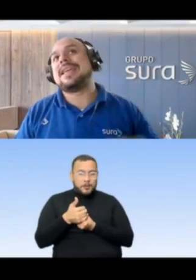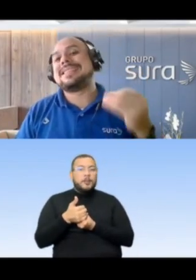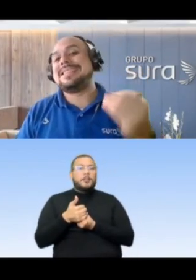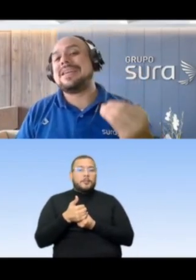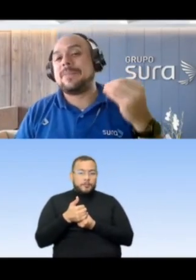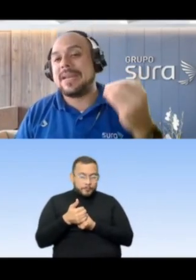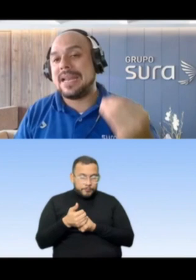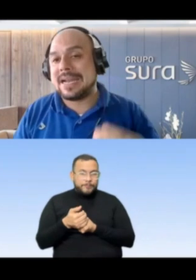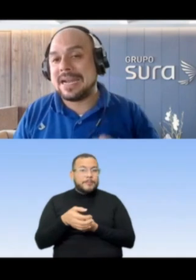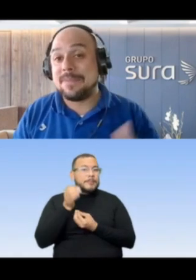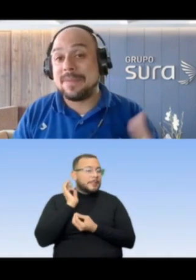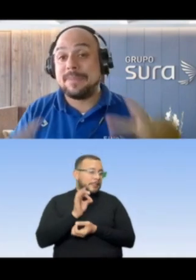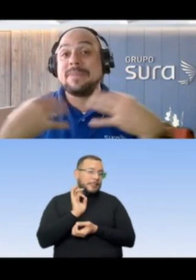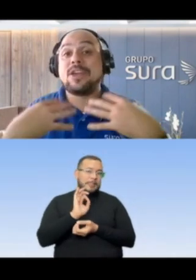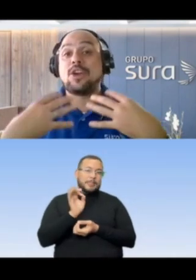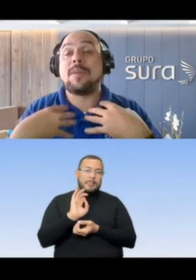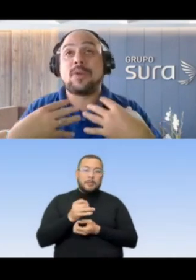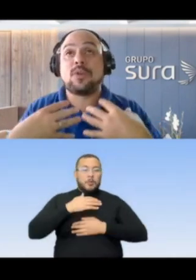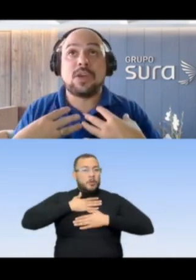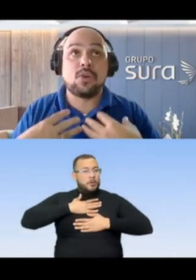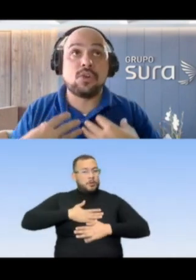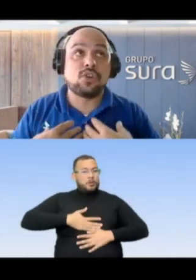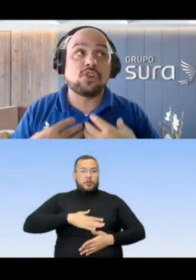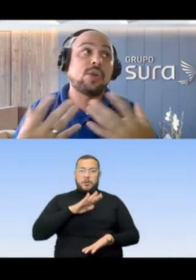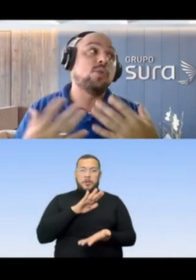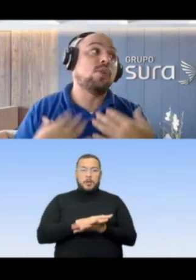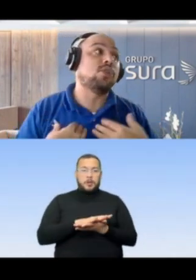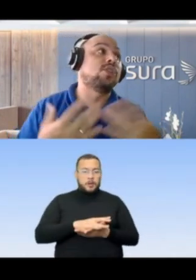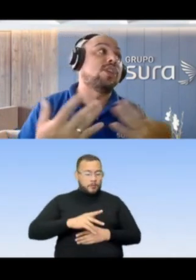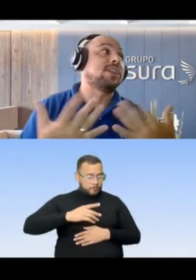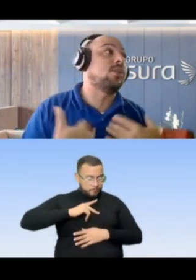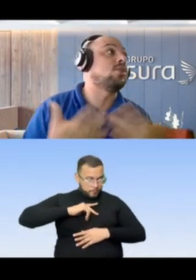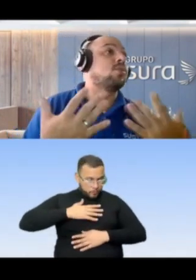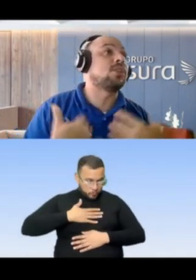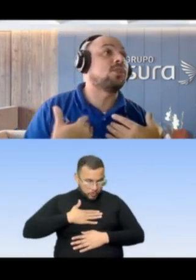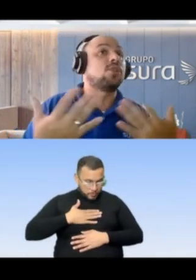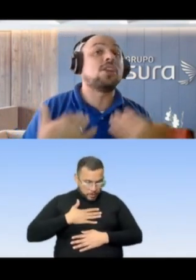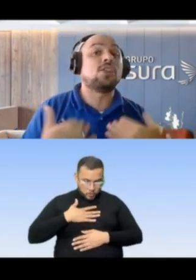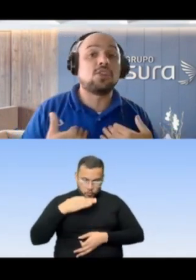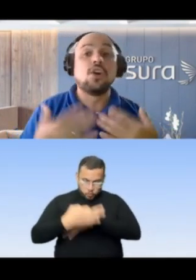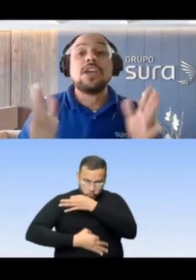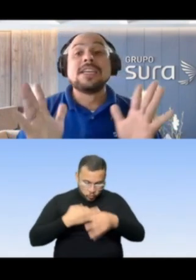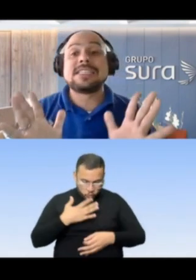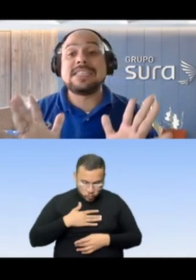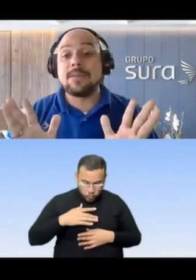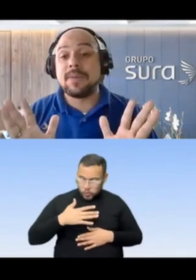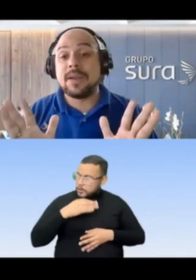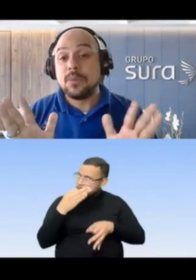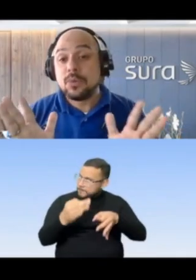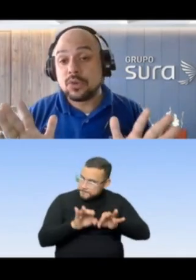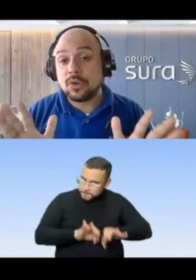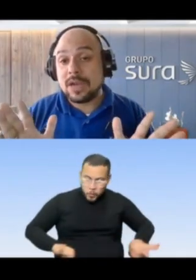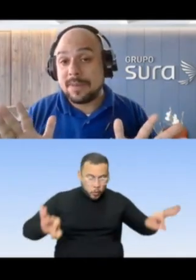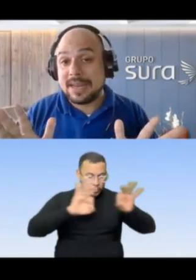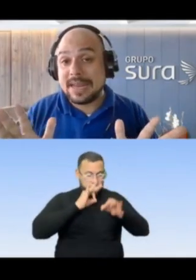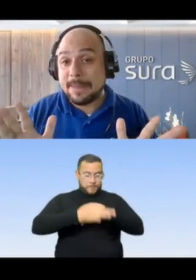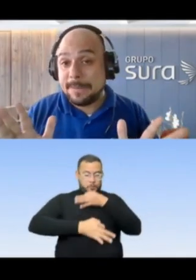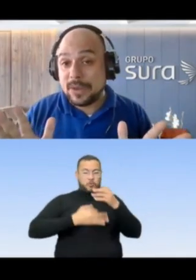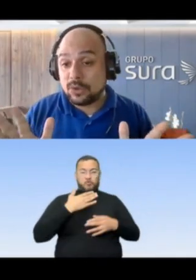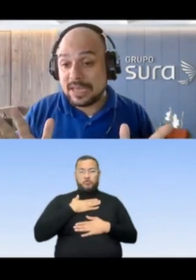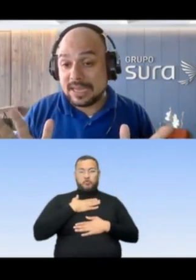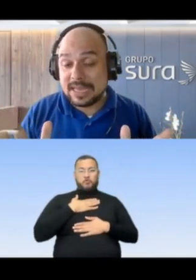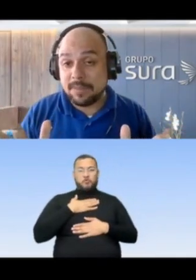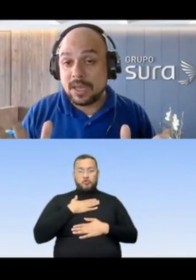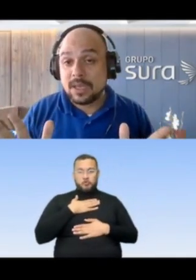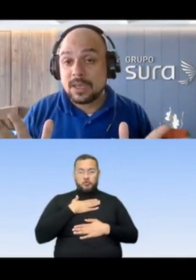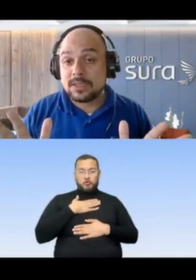debemos de mantener siempre la calma. Primero me protejo yo, segundo yo, tercero yo, cuarto yo, quinto yo. Siempre busco la manera